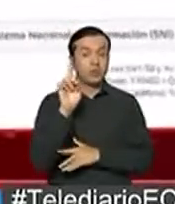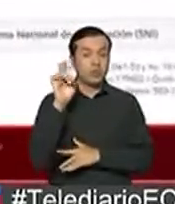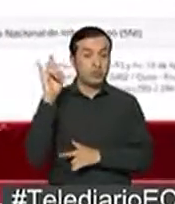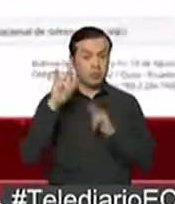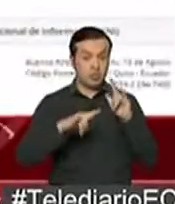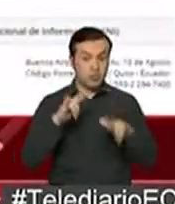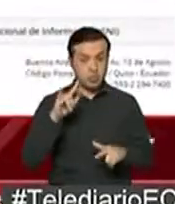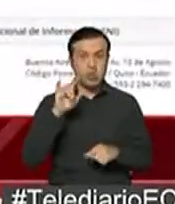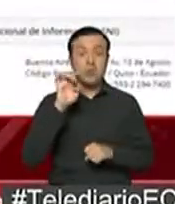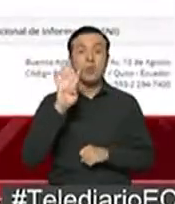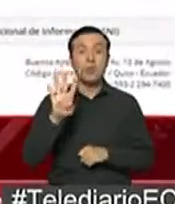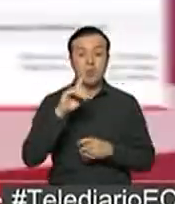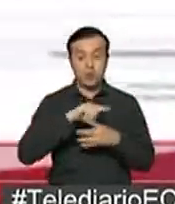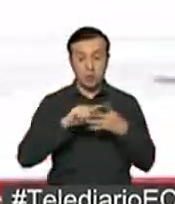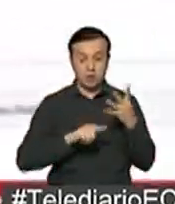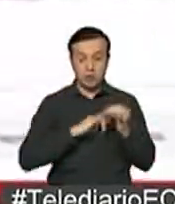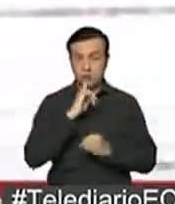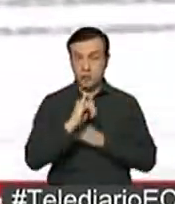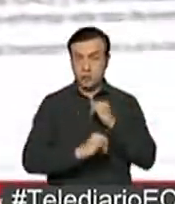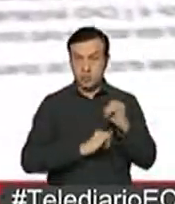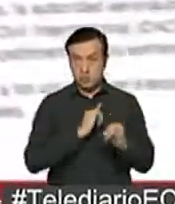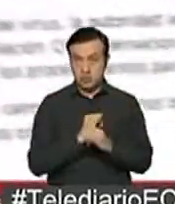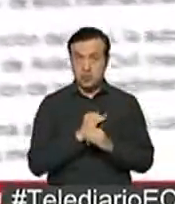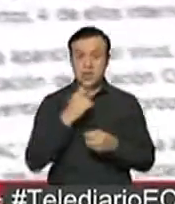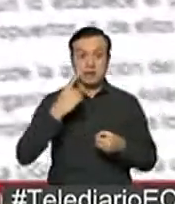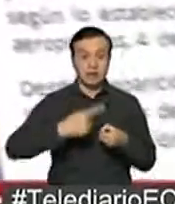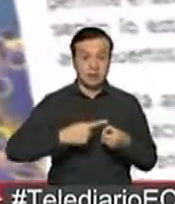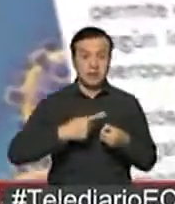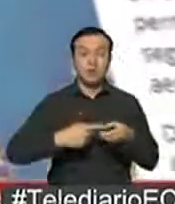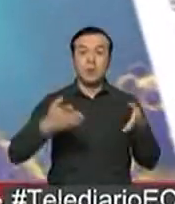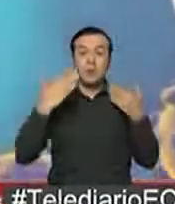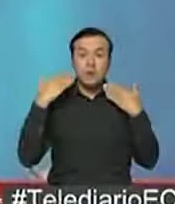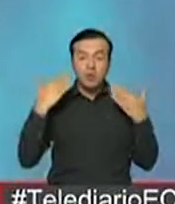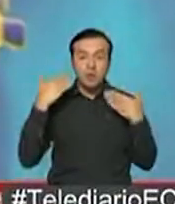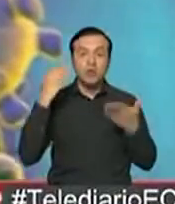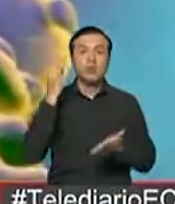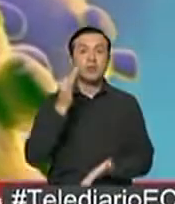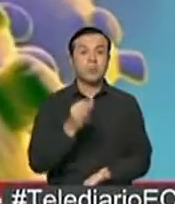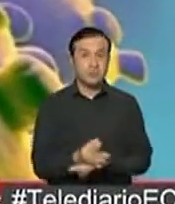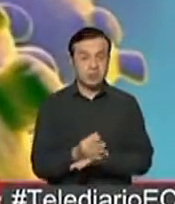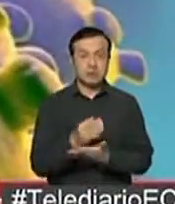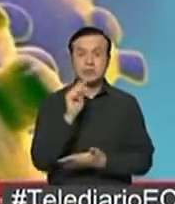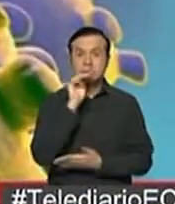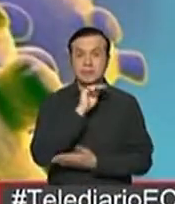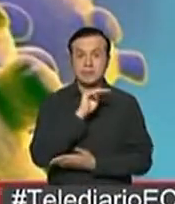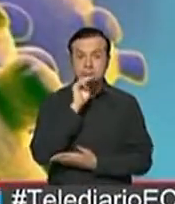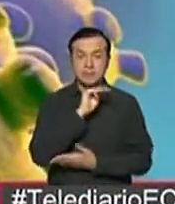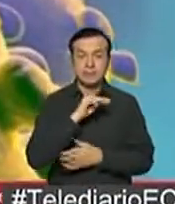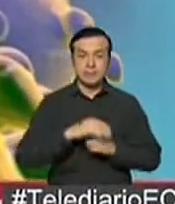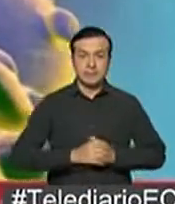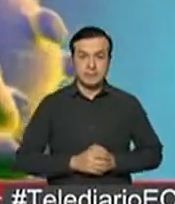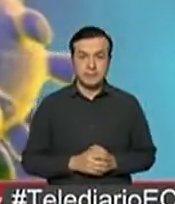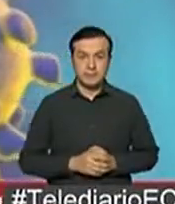cuatro de ellos internacionales el de quito de cotopaxi y manta